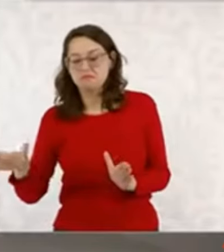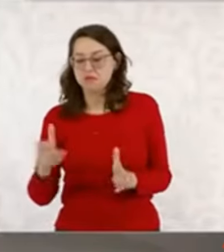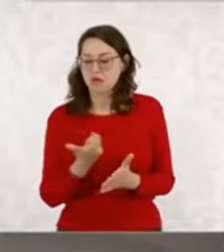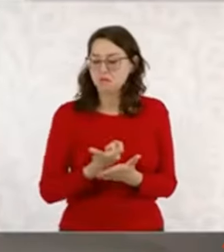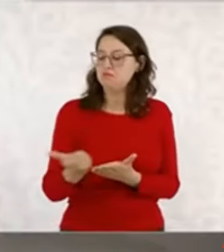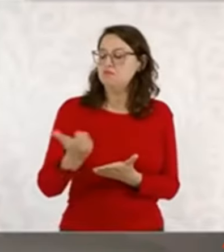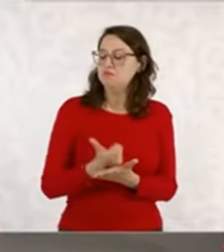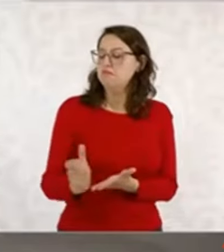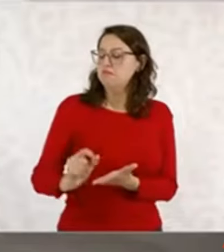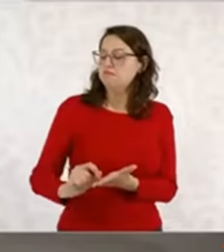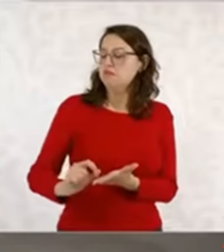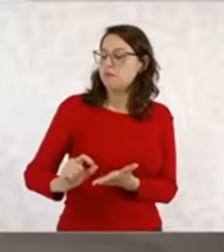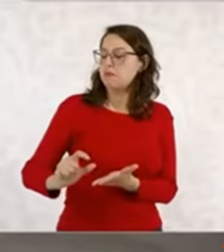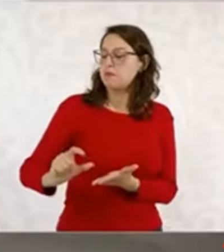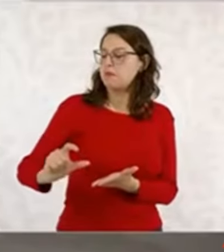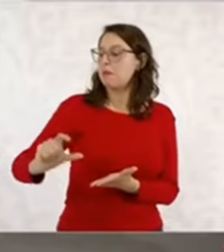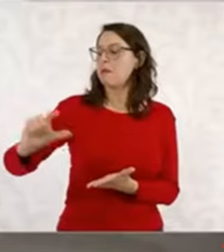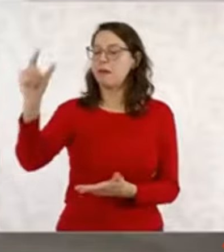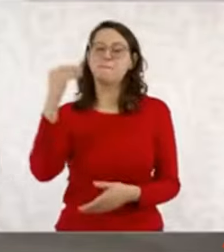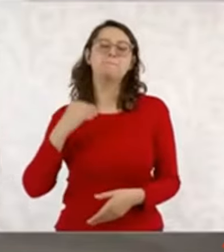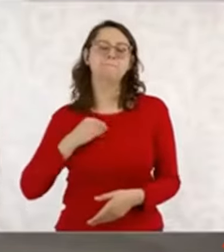más bienestar para el pueblo de México.